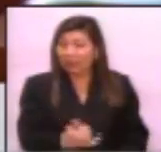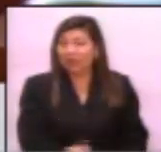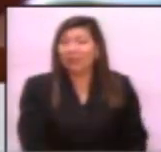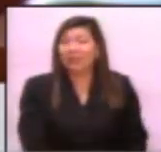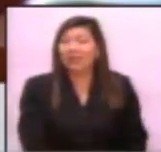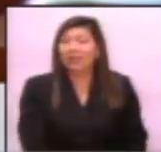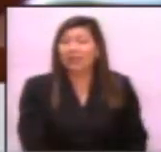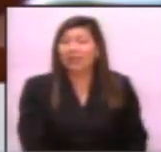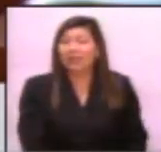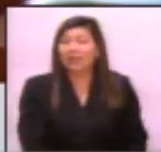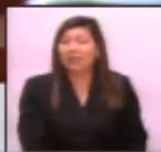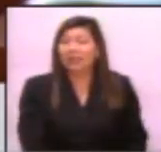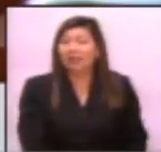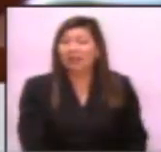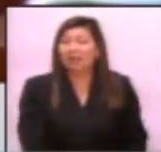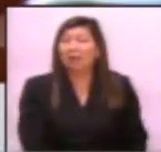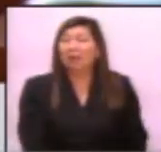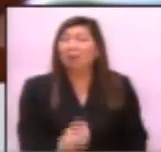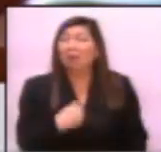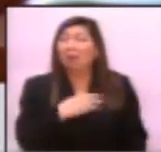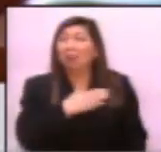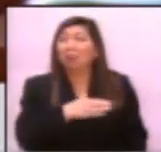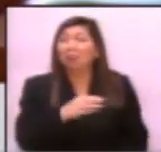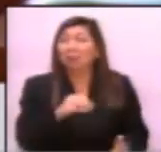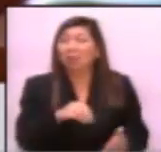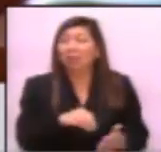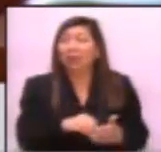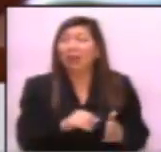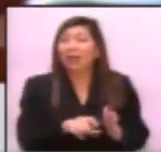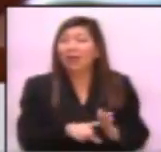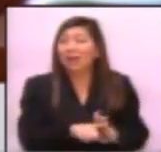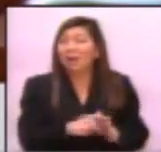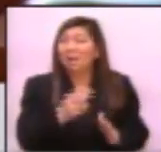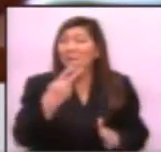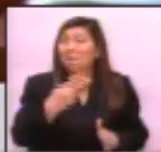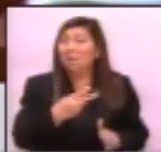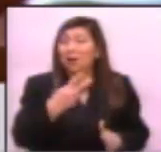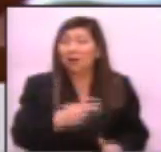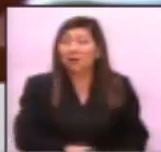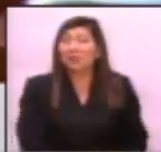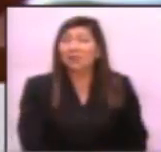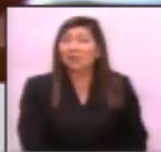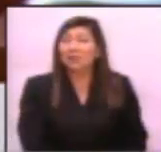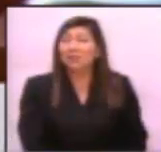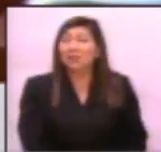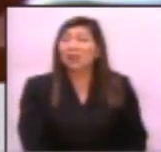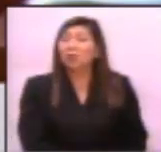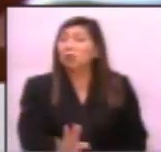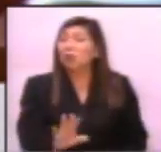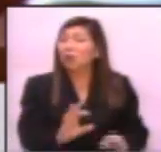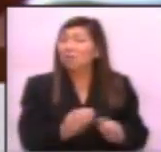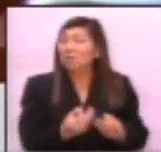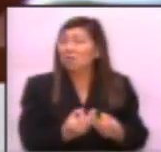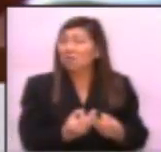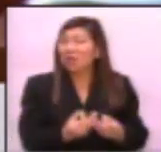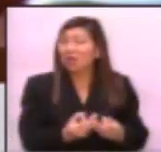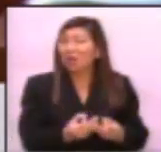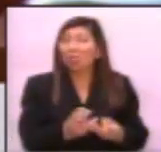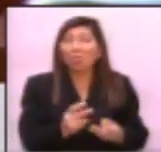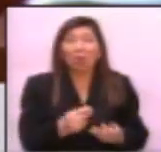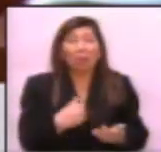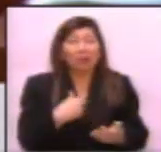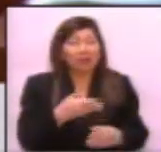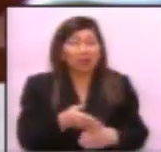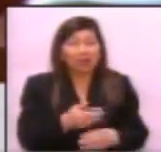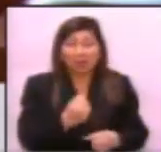La ley del nepotismo, la ley de prohibiciones que los familiares de parlamentarios no